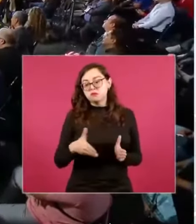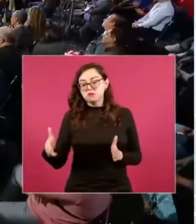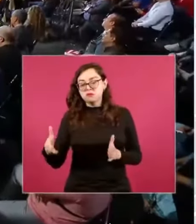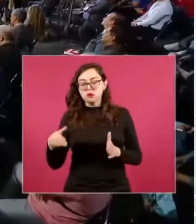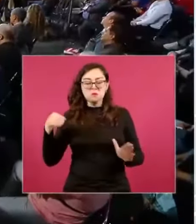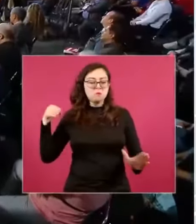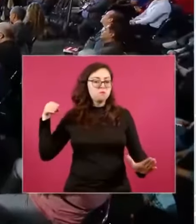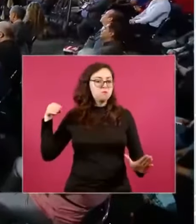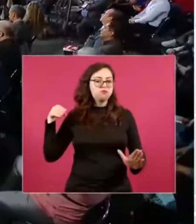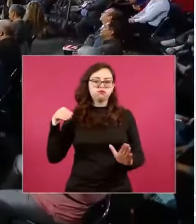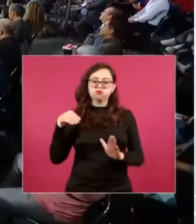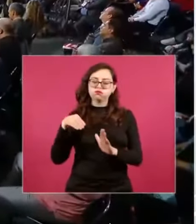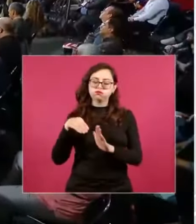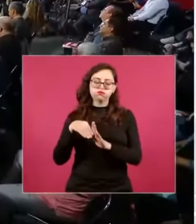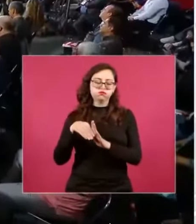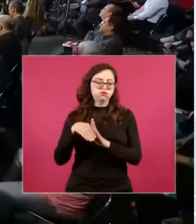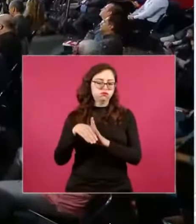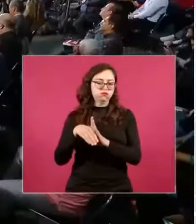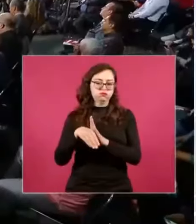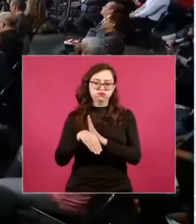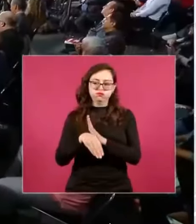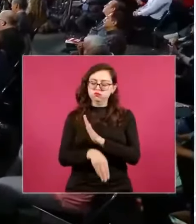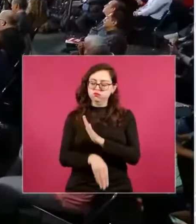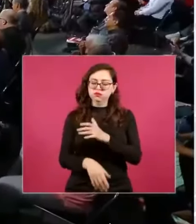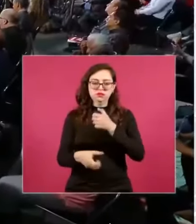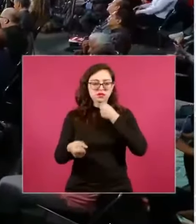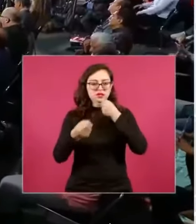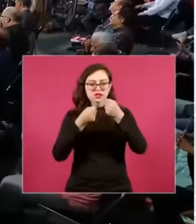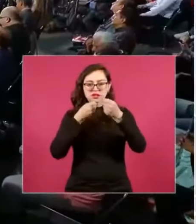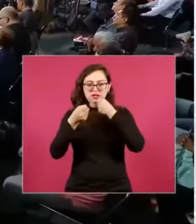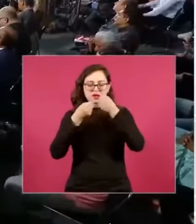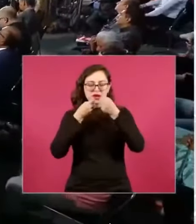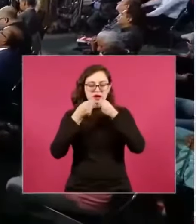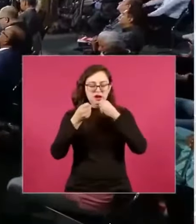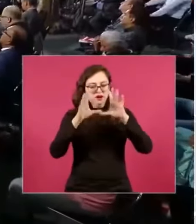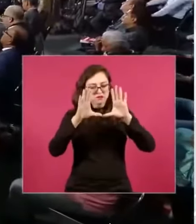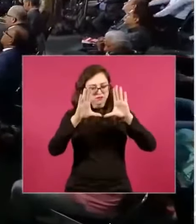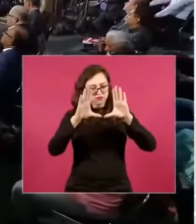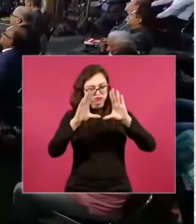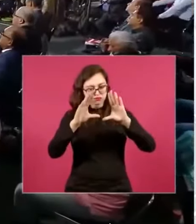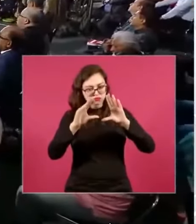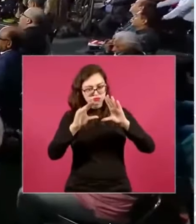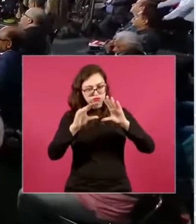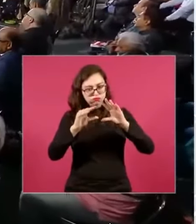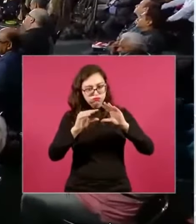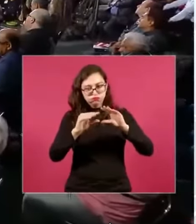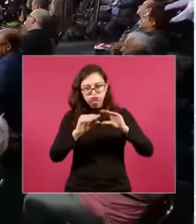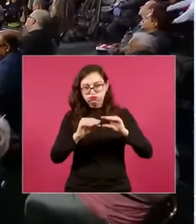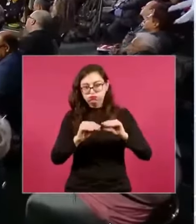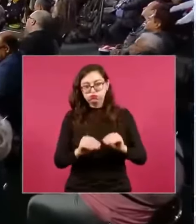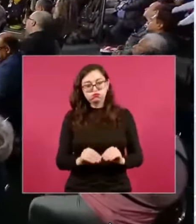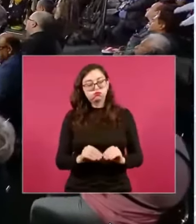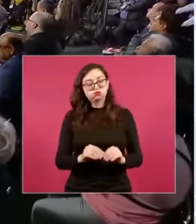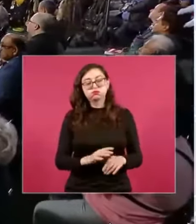mismo presidente, alejado del poder. No venimos a aplaudir, no venimos a echar loas.